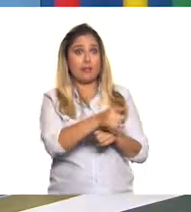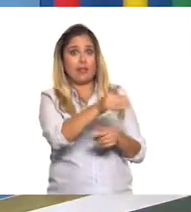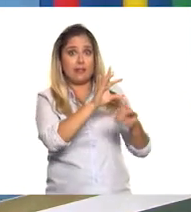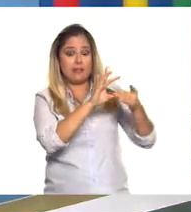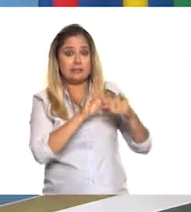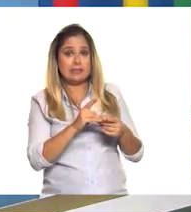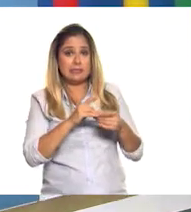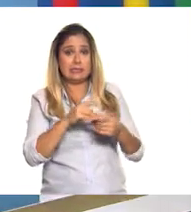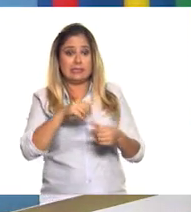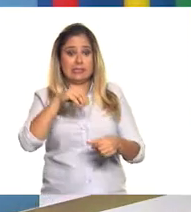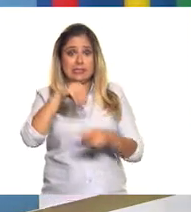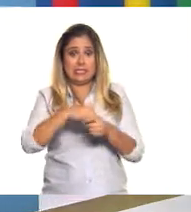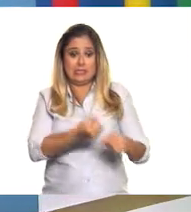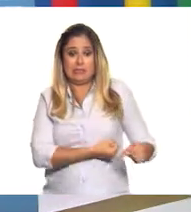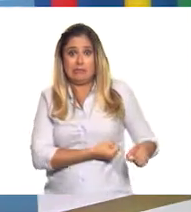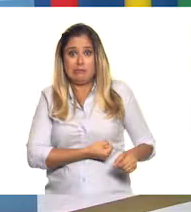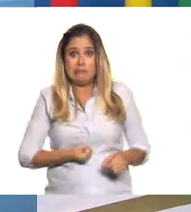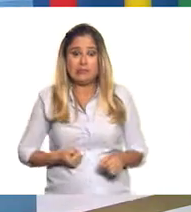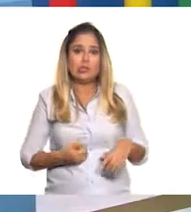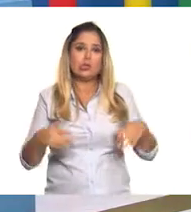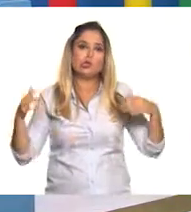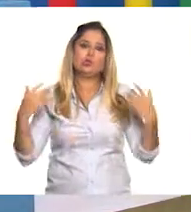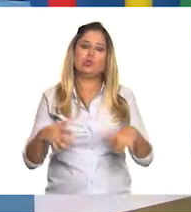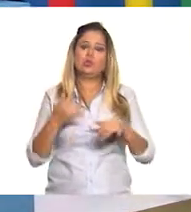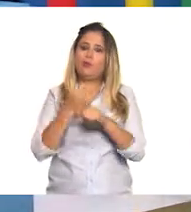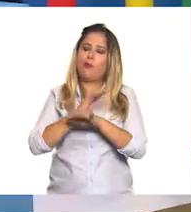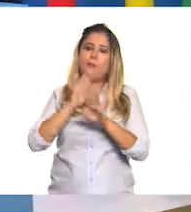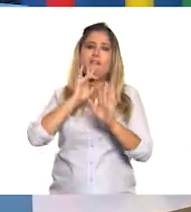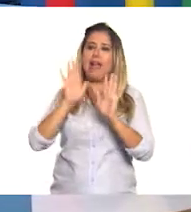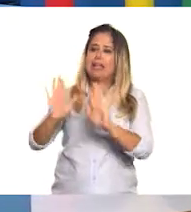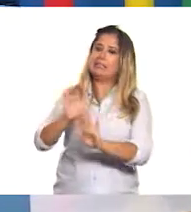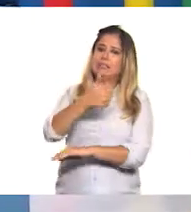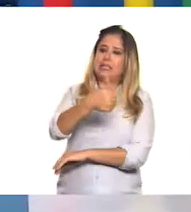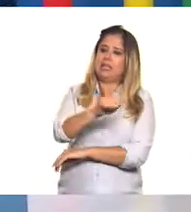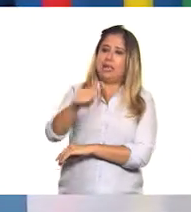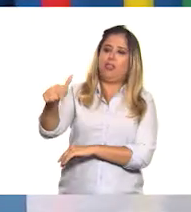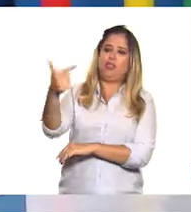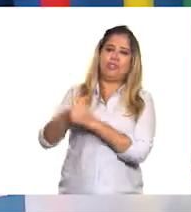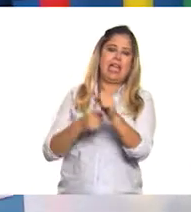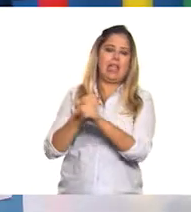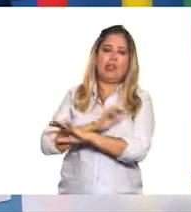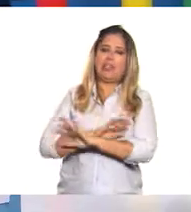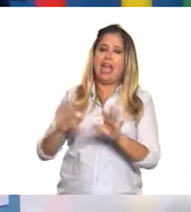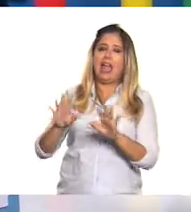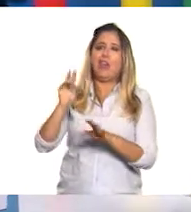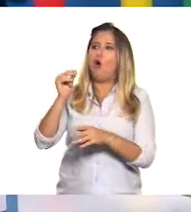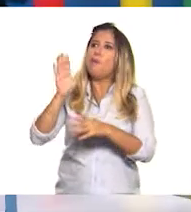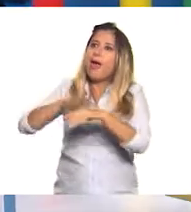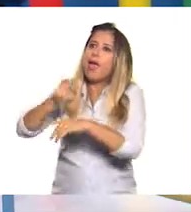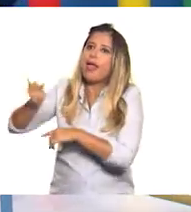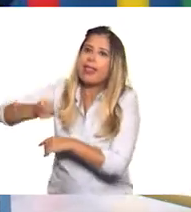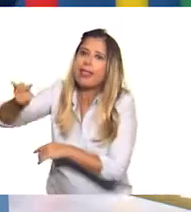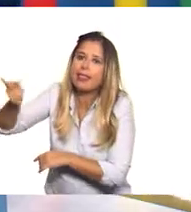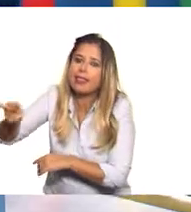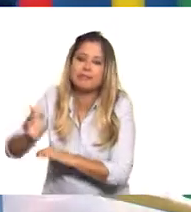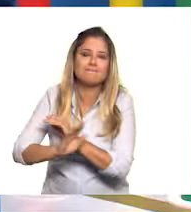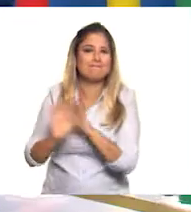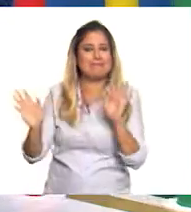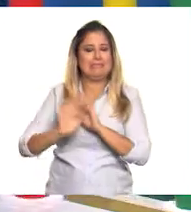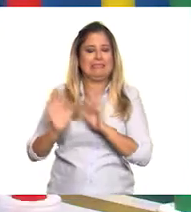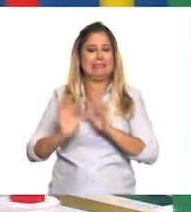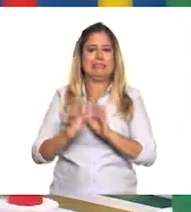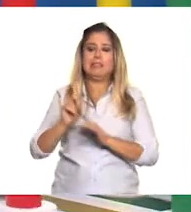compartir, maestro, reafirmo que con esa información es más que suficiente. En casa, consideren la responsabilidad que implica tener los